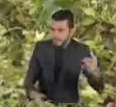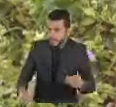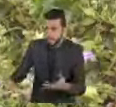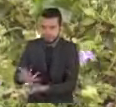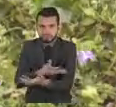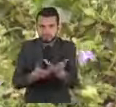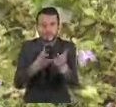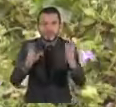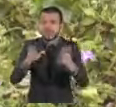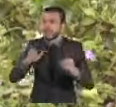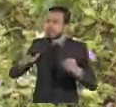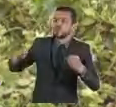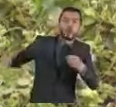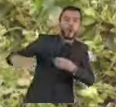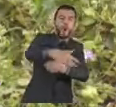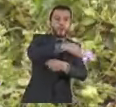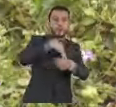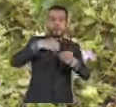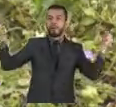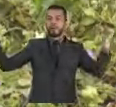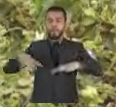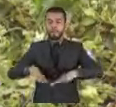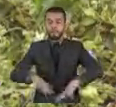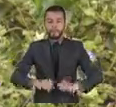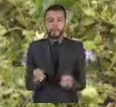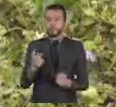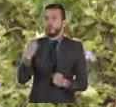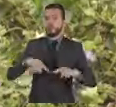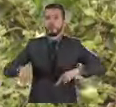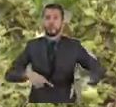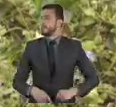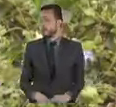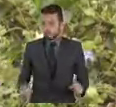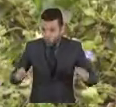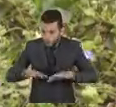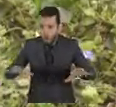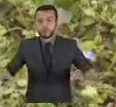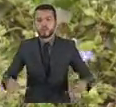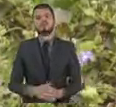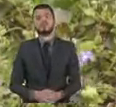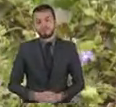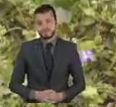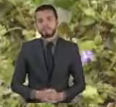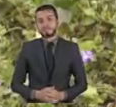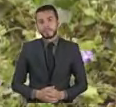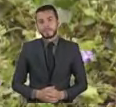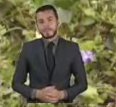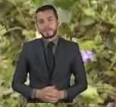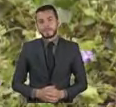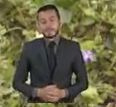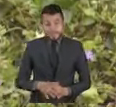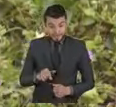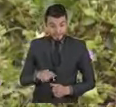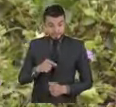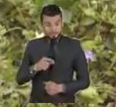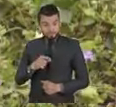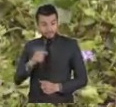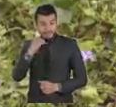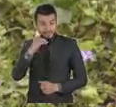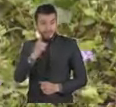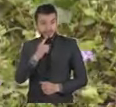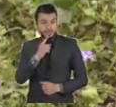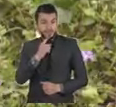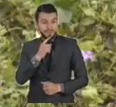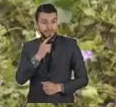a escala de región central. Nuestra segunda escala la creamos este año, es como un milagro de la pandemia, como un